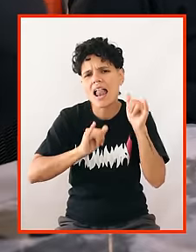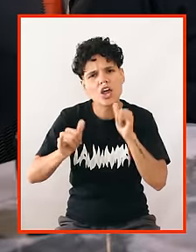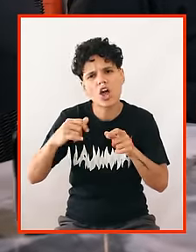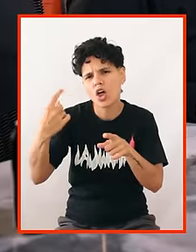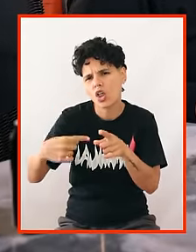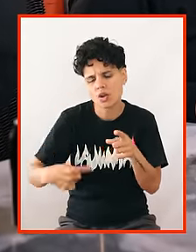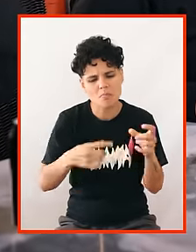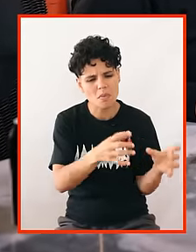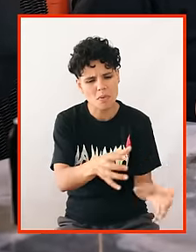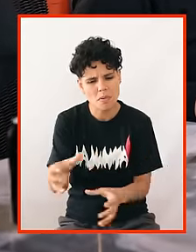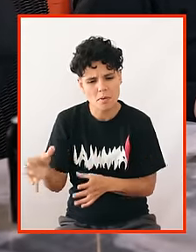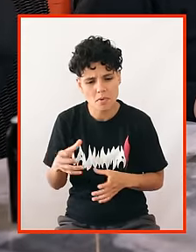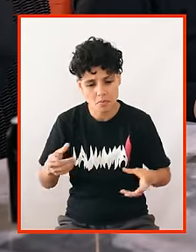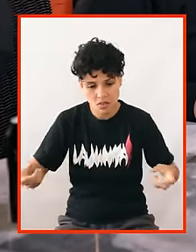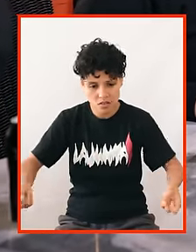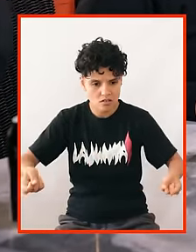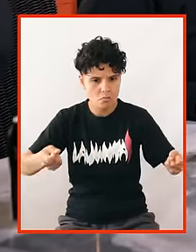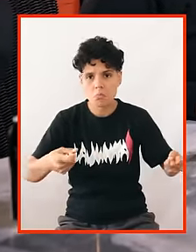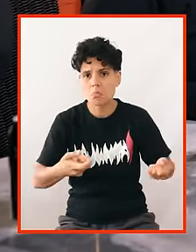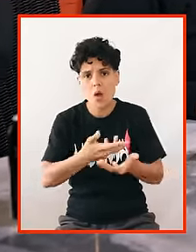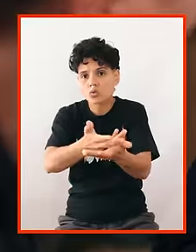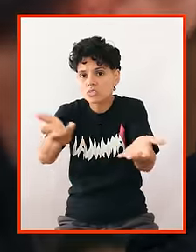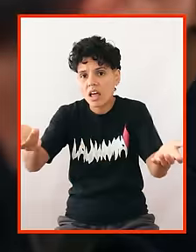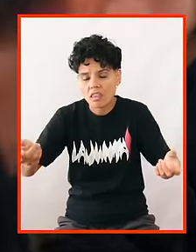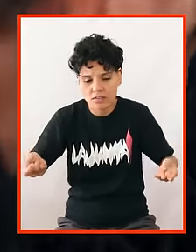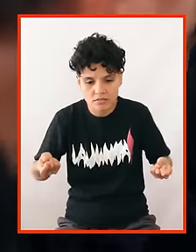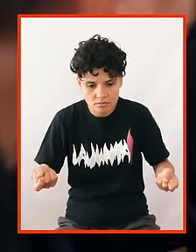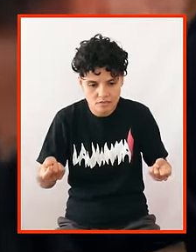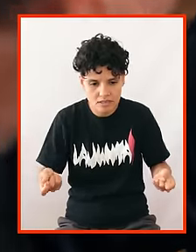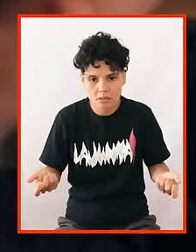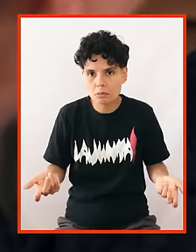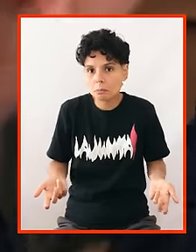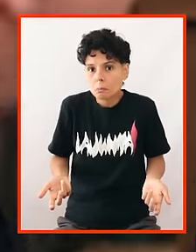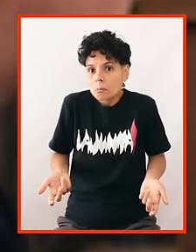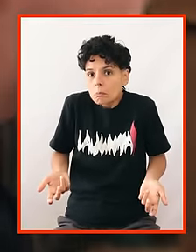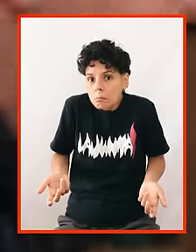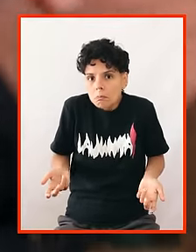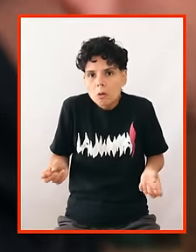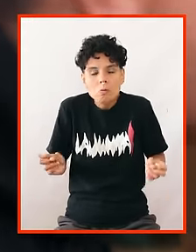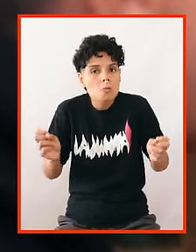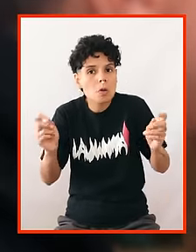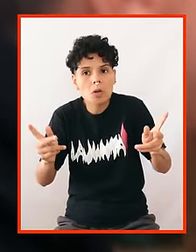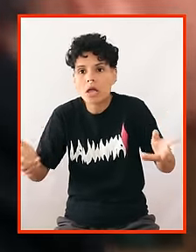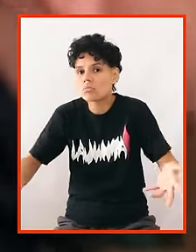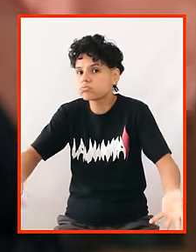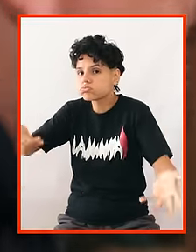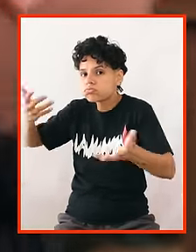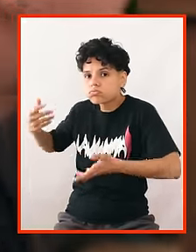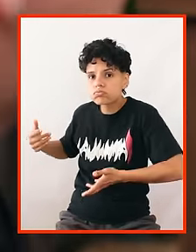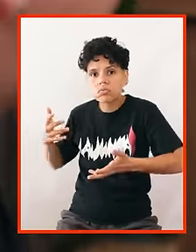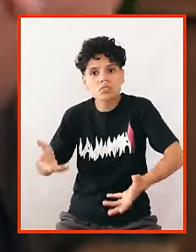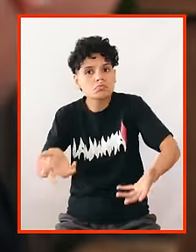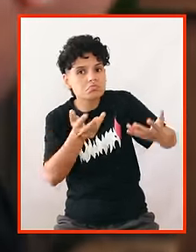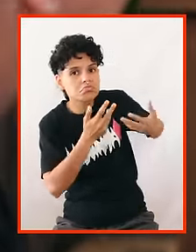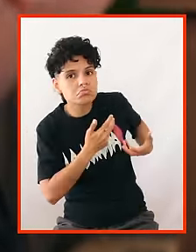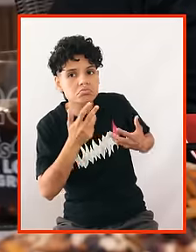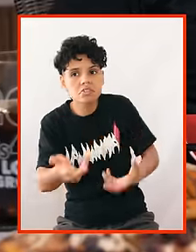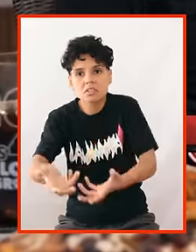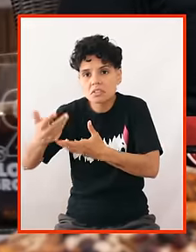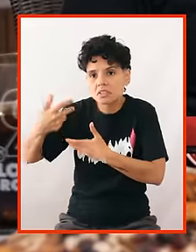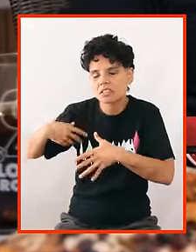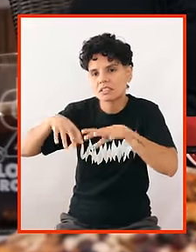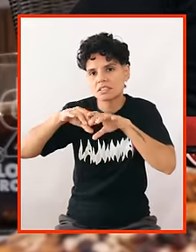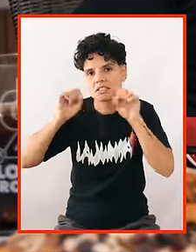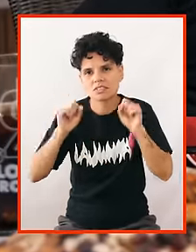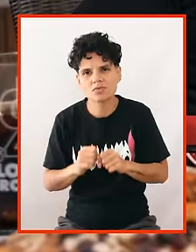de, bueno, de trago. Marca, trago. Y nos dijeron, puta, esto es para ustedes, y nosotros nos fuimos así como... Ah, sí, con las manos llenas. Sí. Ah, esto es para ustedes, para que